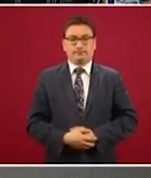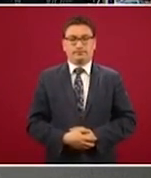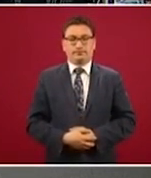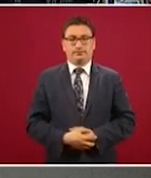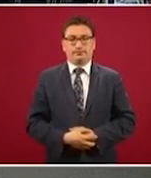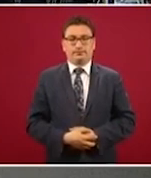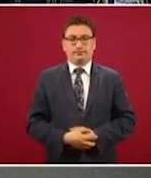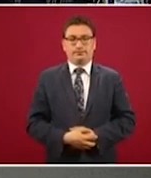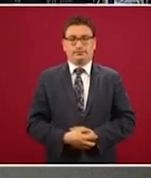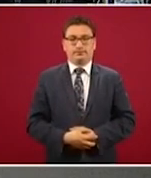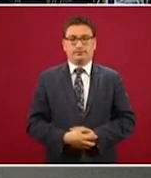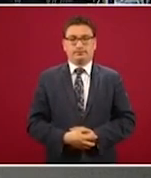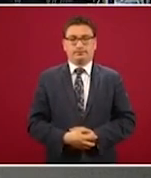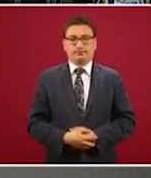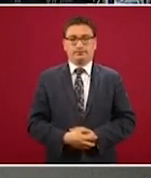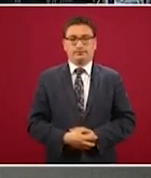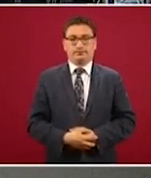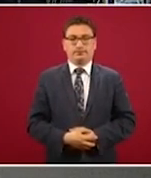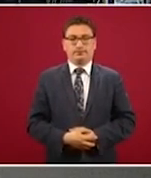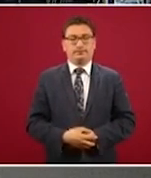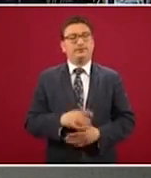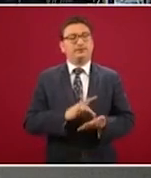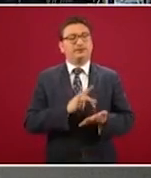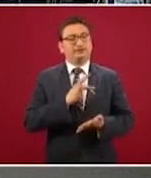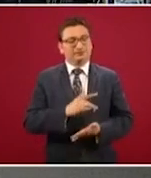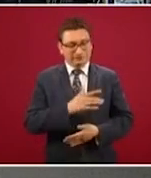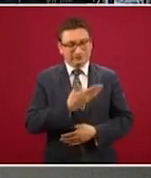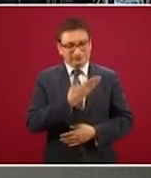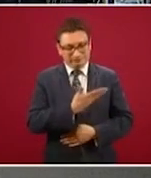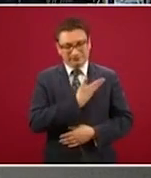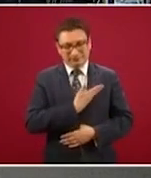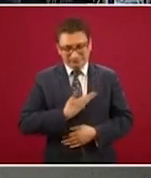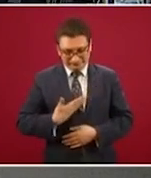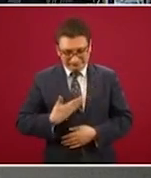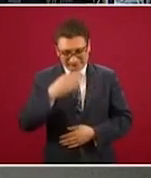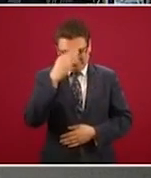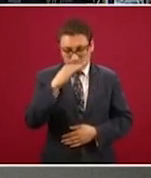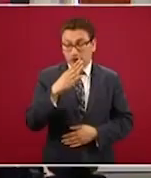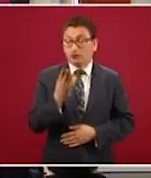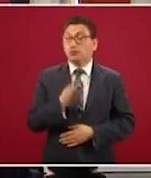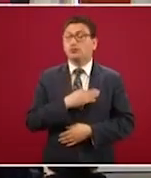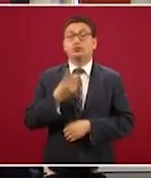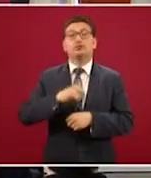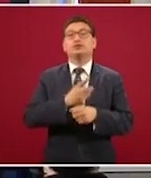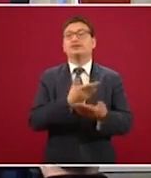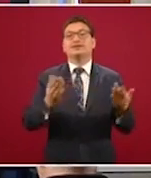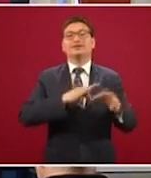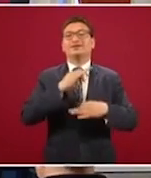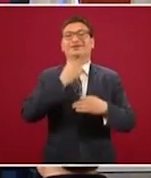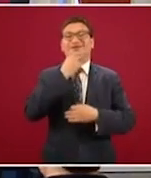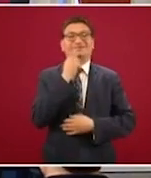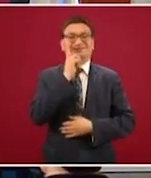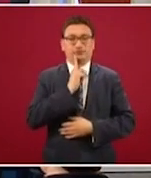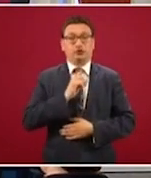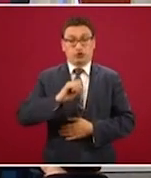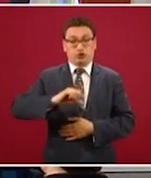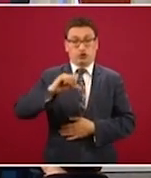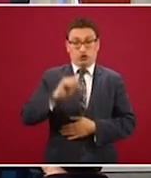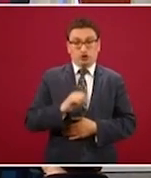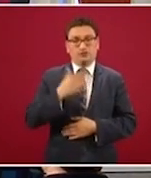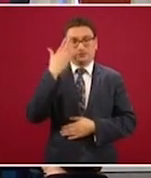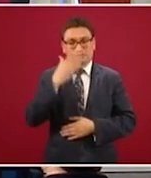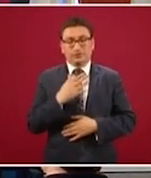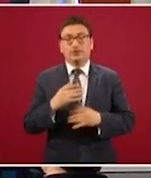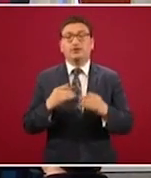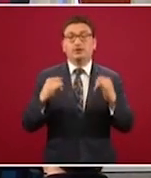Muchas gracias, señor presidente. Buenos días. a todas y a todos. El día de hoy el Instituto